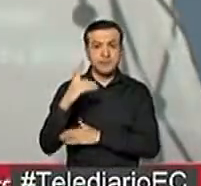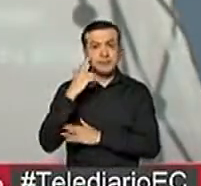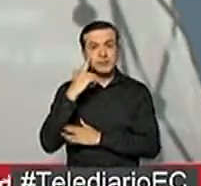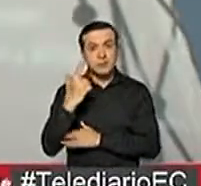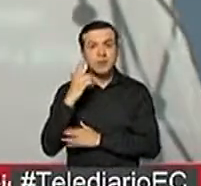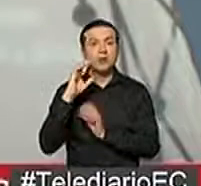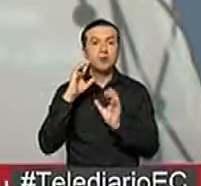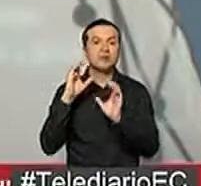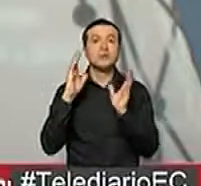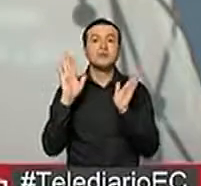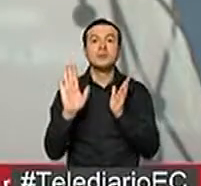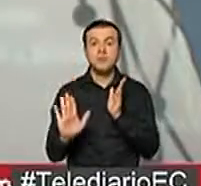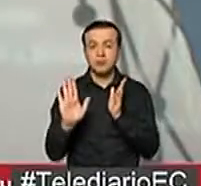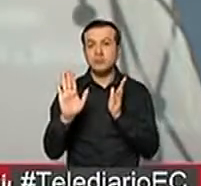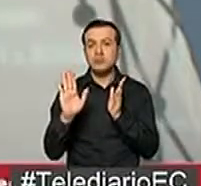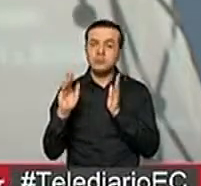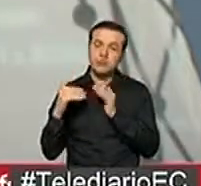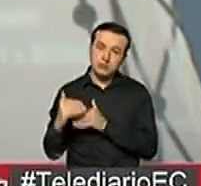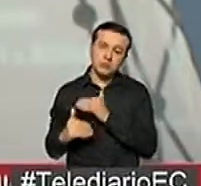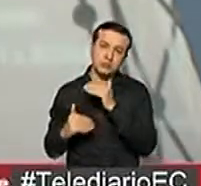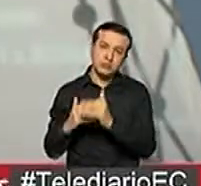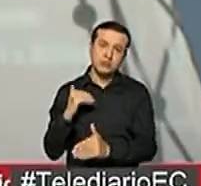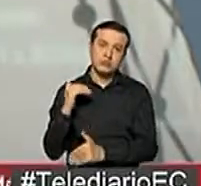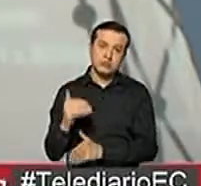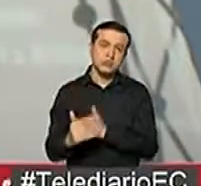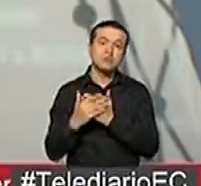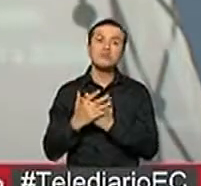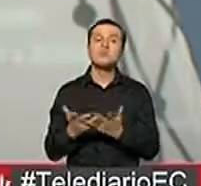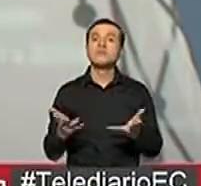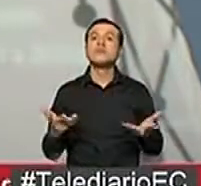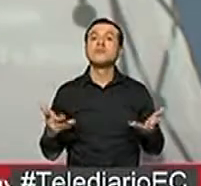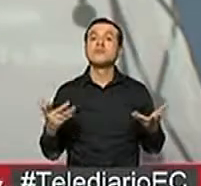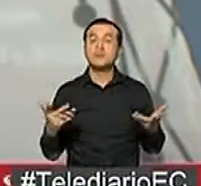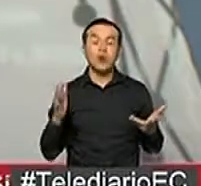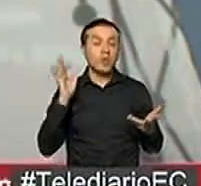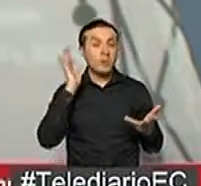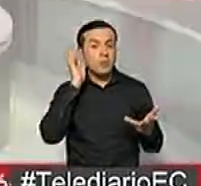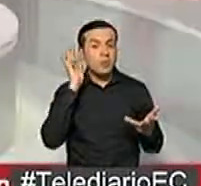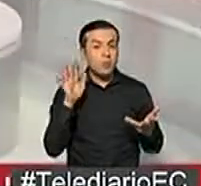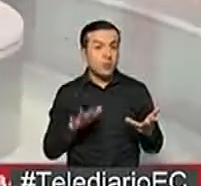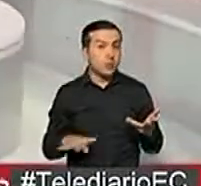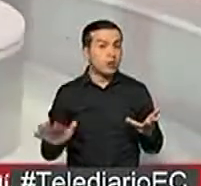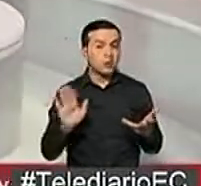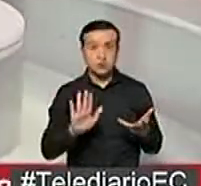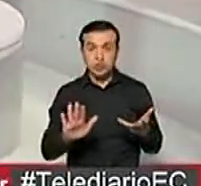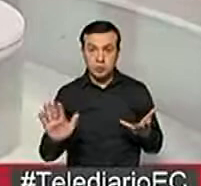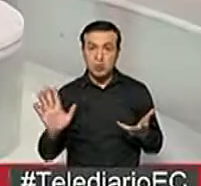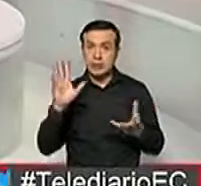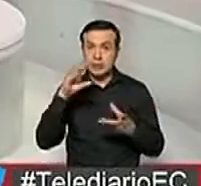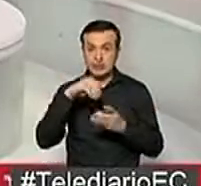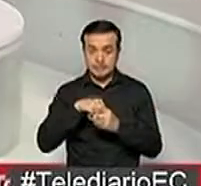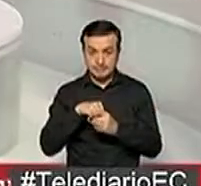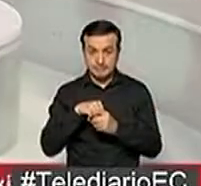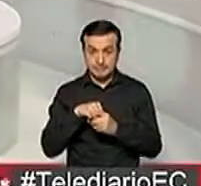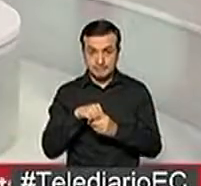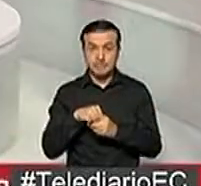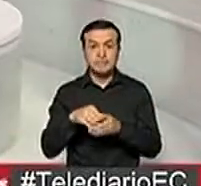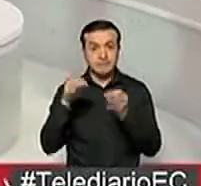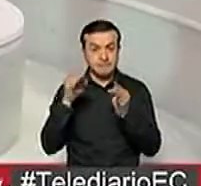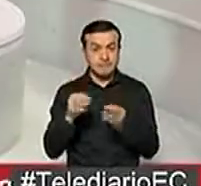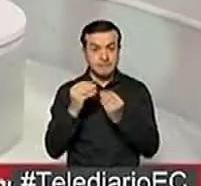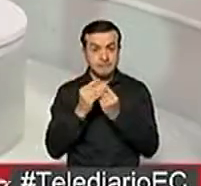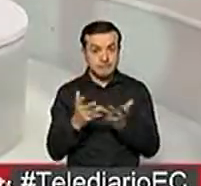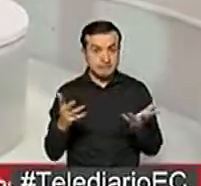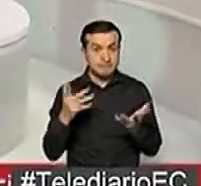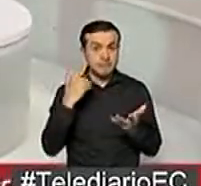hablar un poco de cómo era ese proceso de las mujeres que estaban dentro de los monasterios como